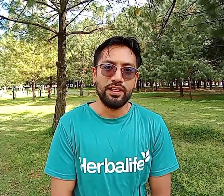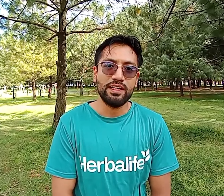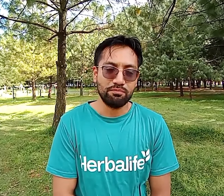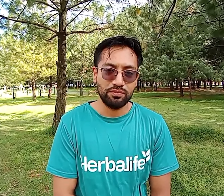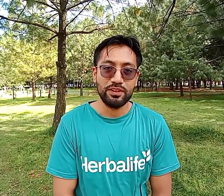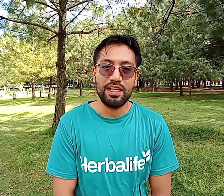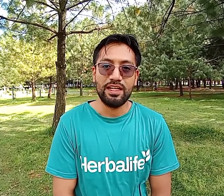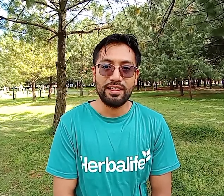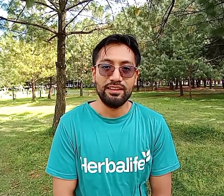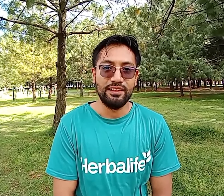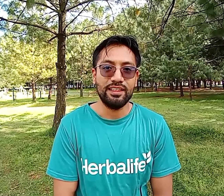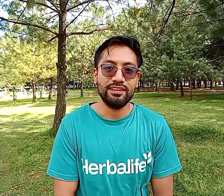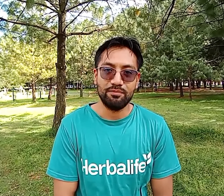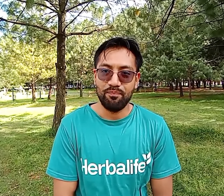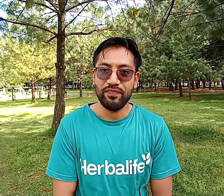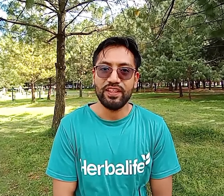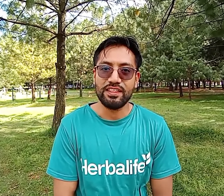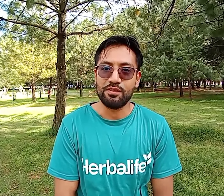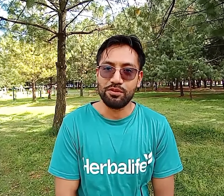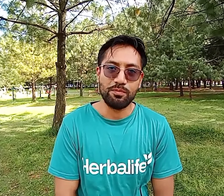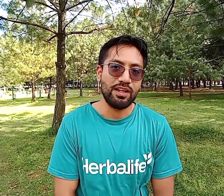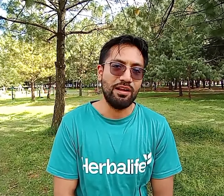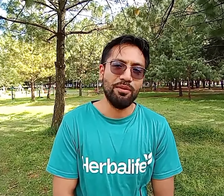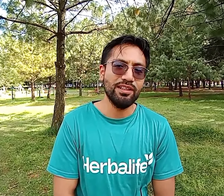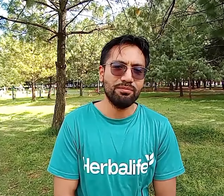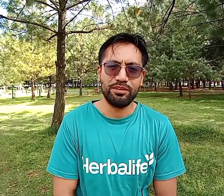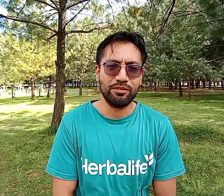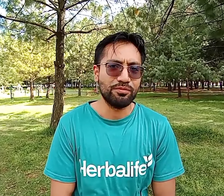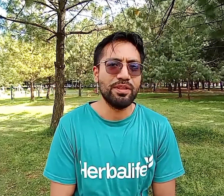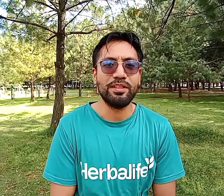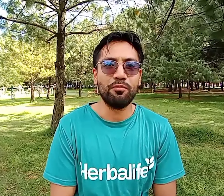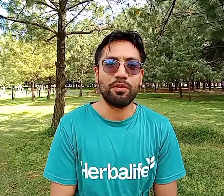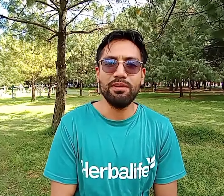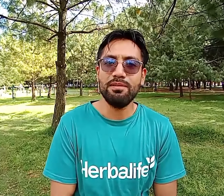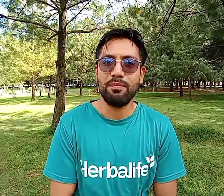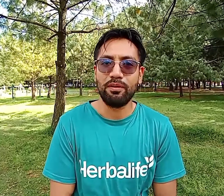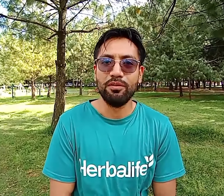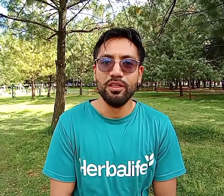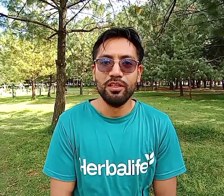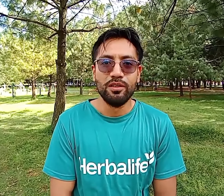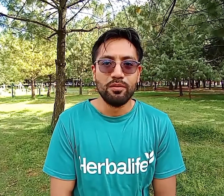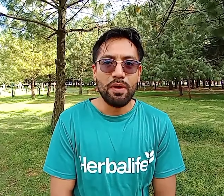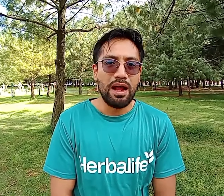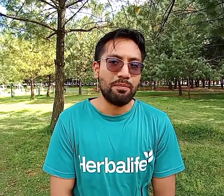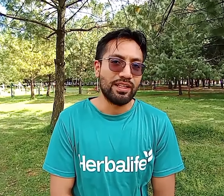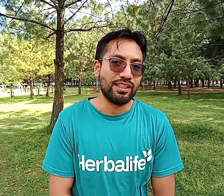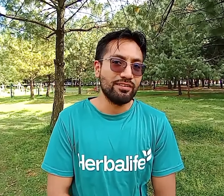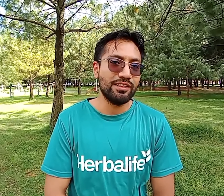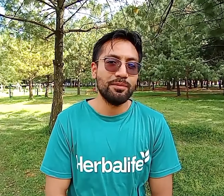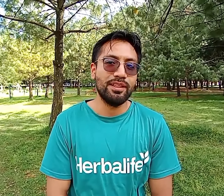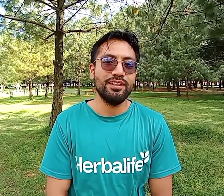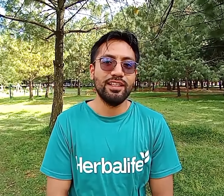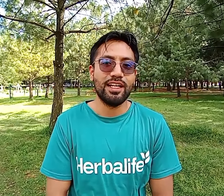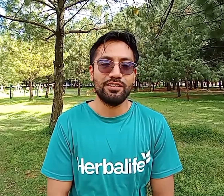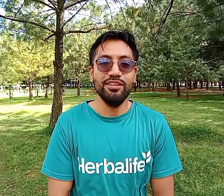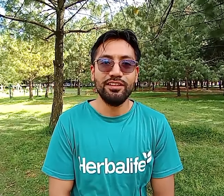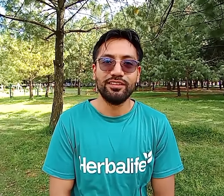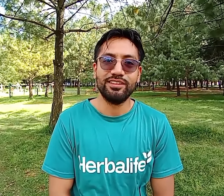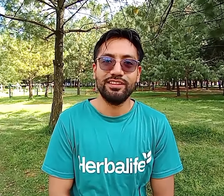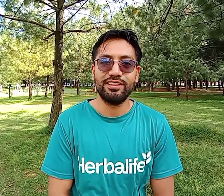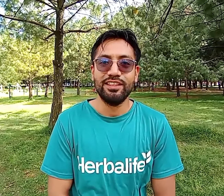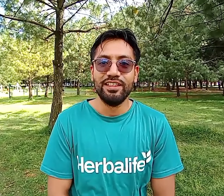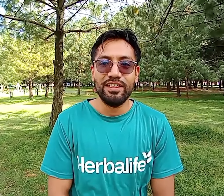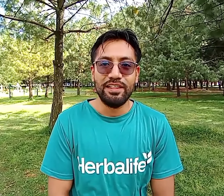dónde justificar la cantidad que se usó para la boda, pues digo, pues no hay ningún problema, pero al parecer no es evidente el